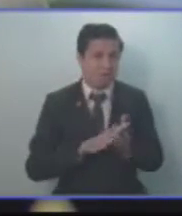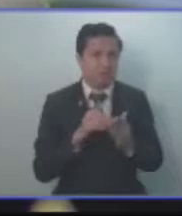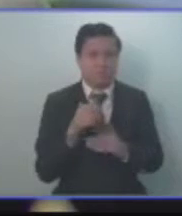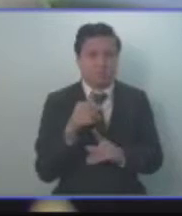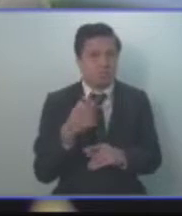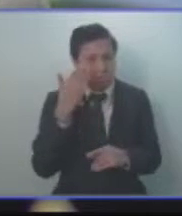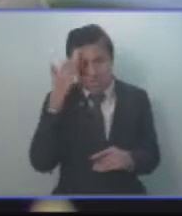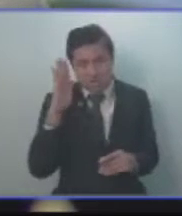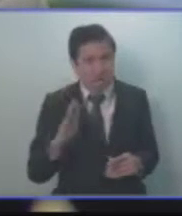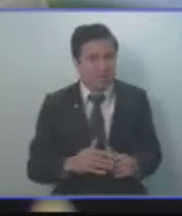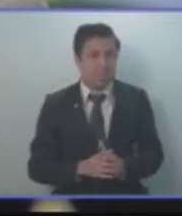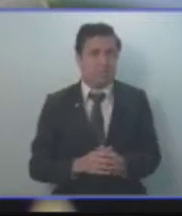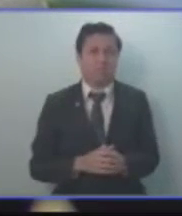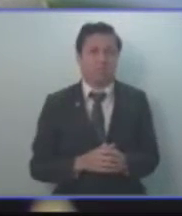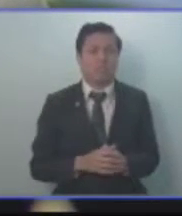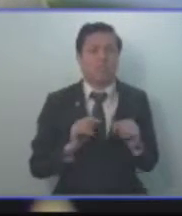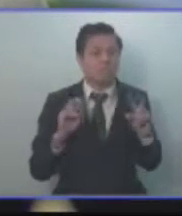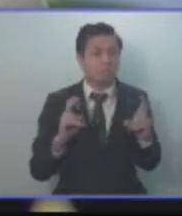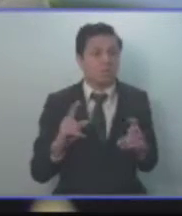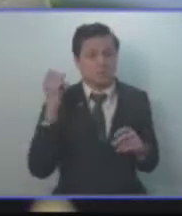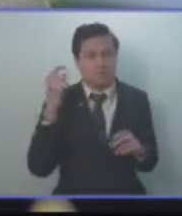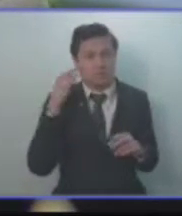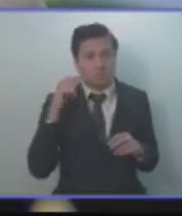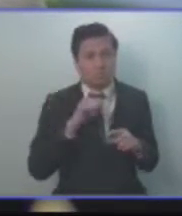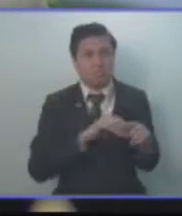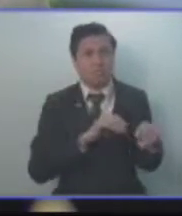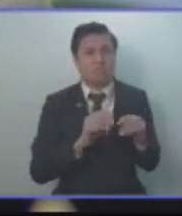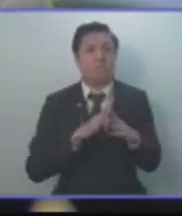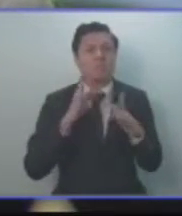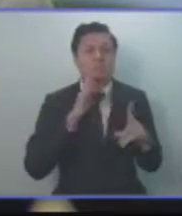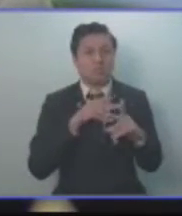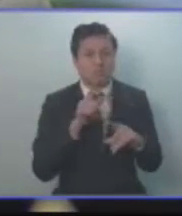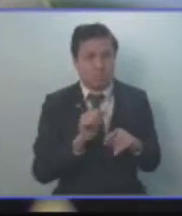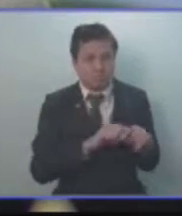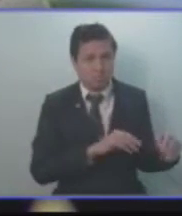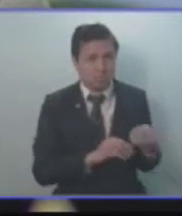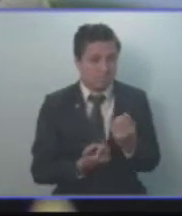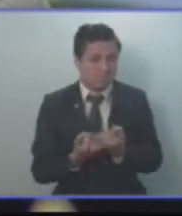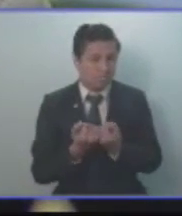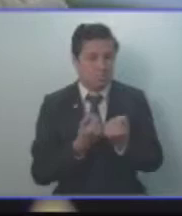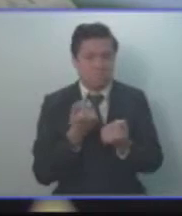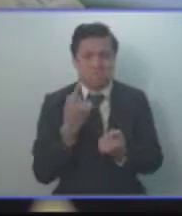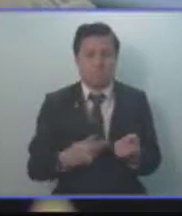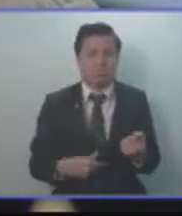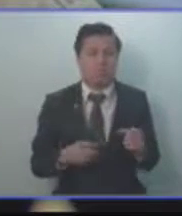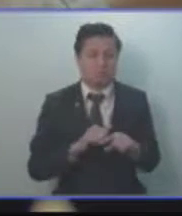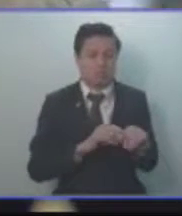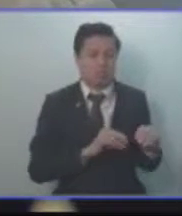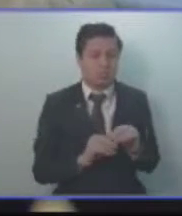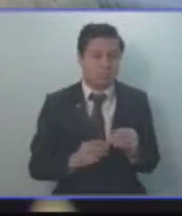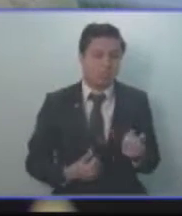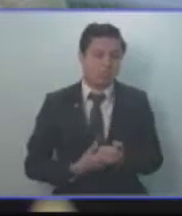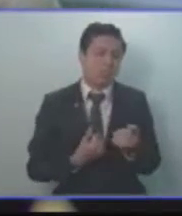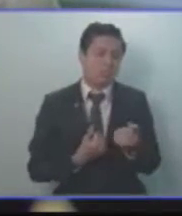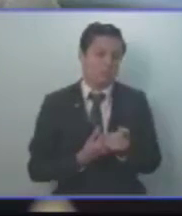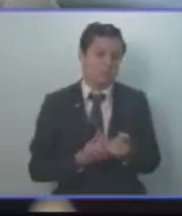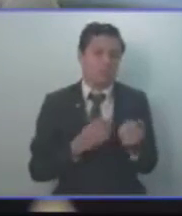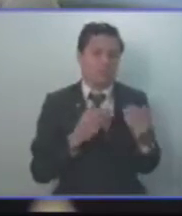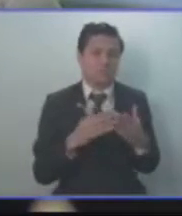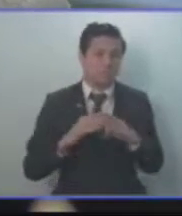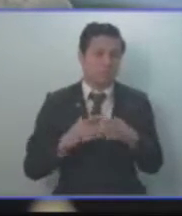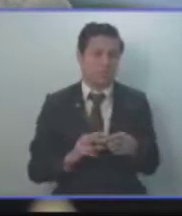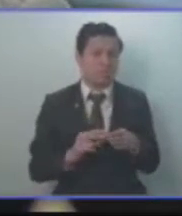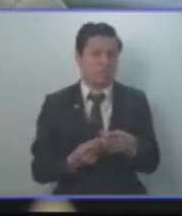donde se habla de estos temas. Creo que ese es un gran reto para el Ejecutivo, poder llegar a los